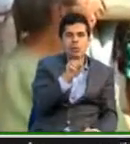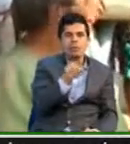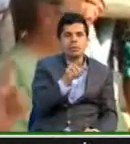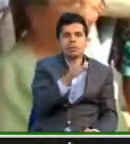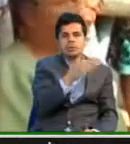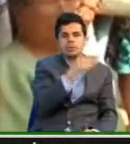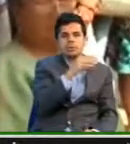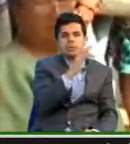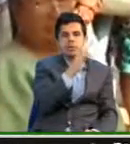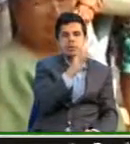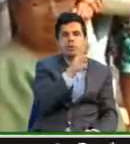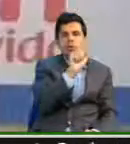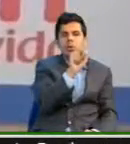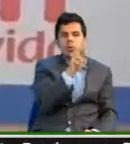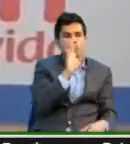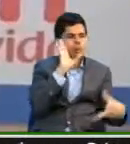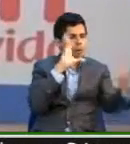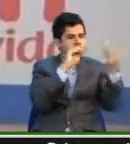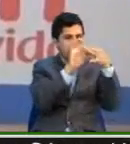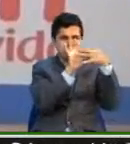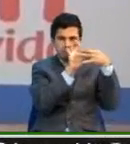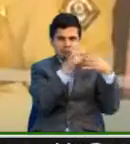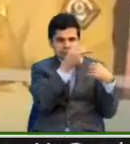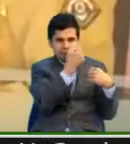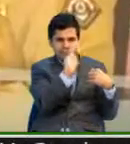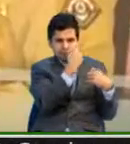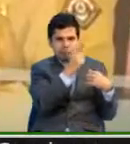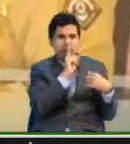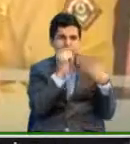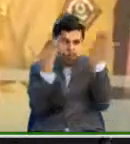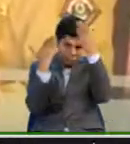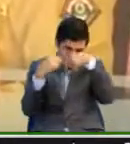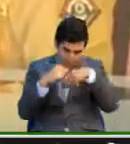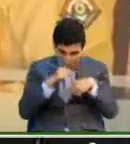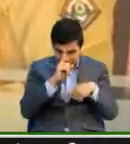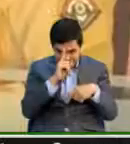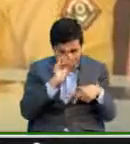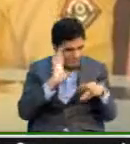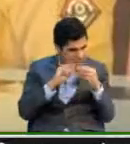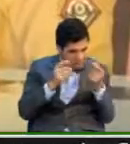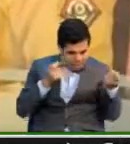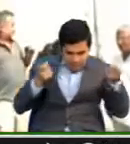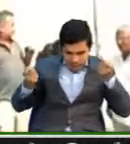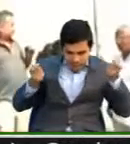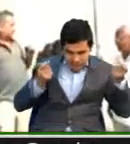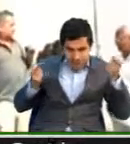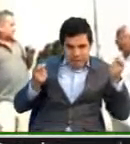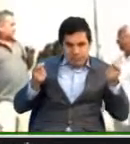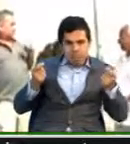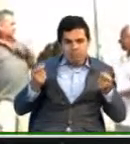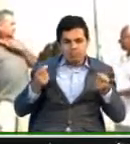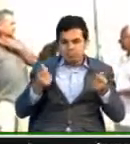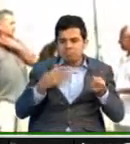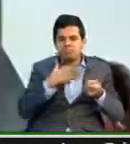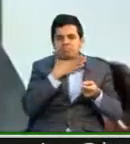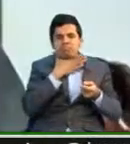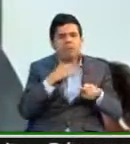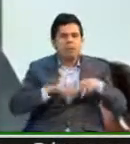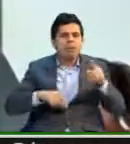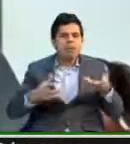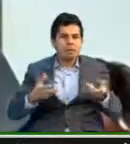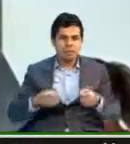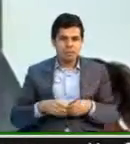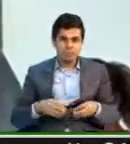amiga de los de Bionco, vayan a manejar todas las cosas que en realidad no tienen la capacidad? Hoy tuve la oportunidad